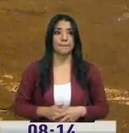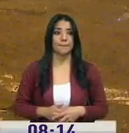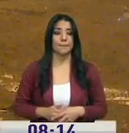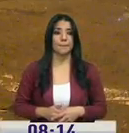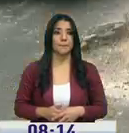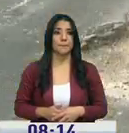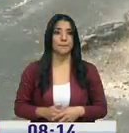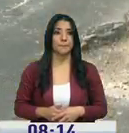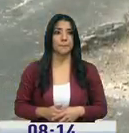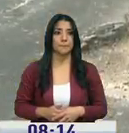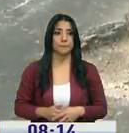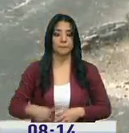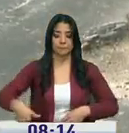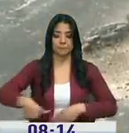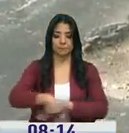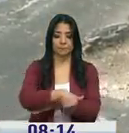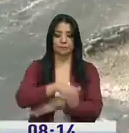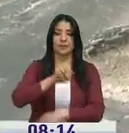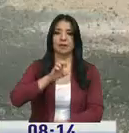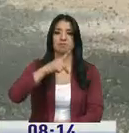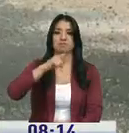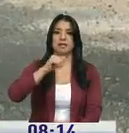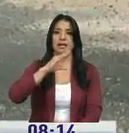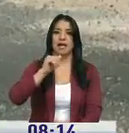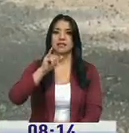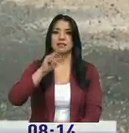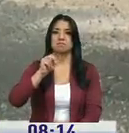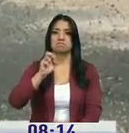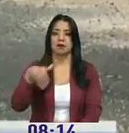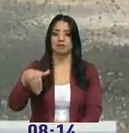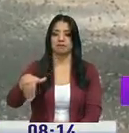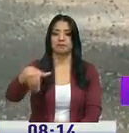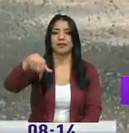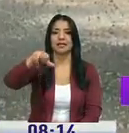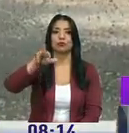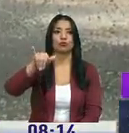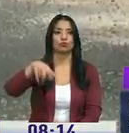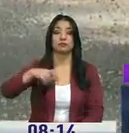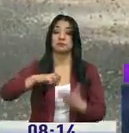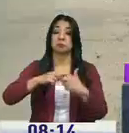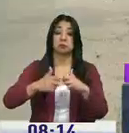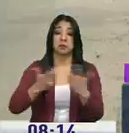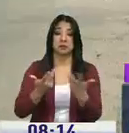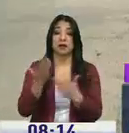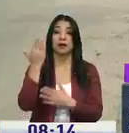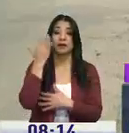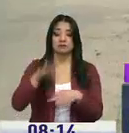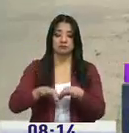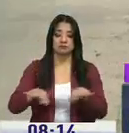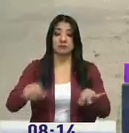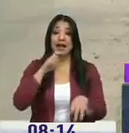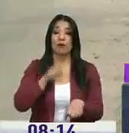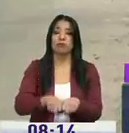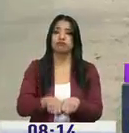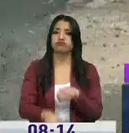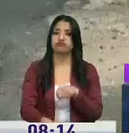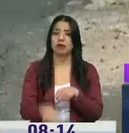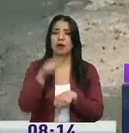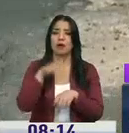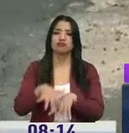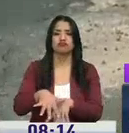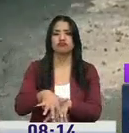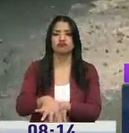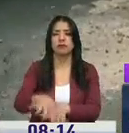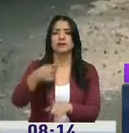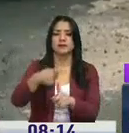ubicado entre las calles de picas y mickey tus según relató la comunidad el problema se originó tras una fuga de agua hace varias semanas sin embargo